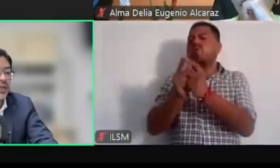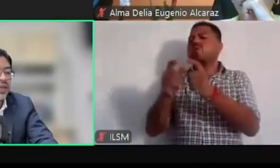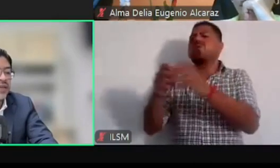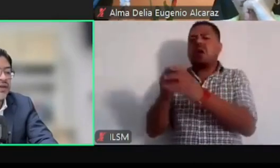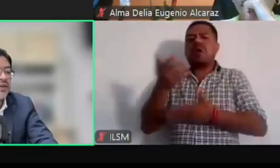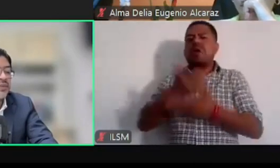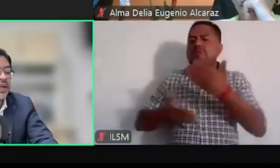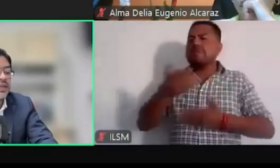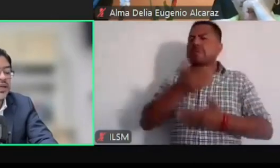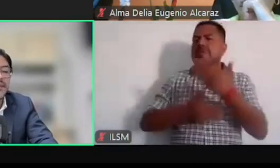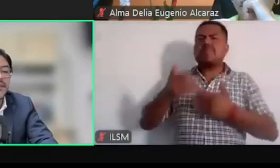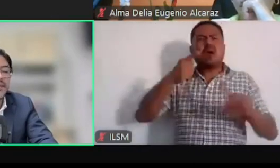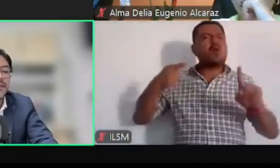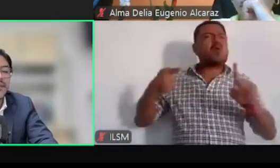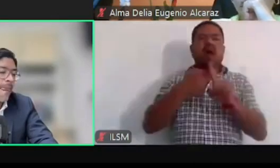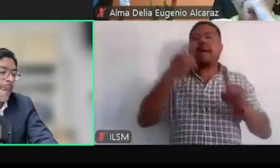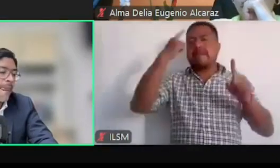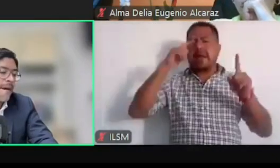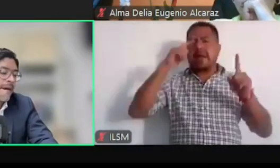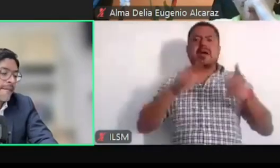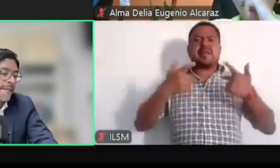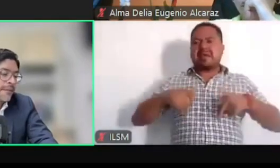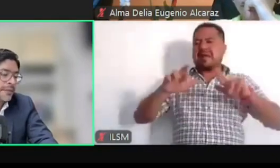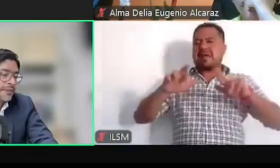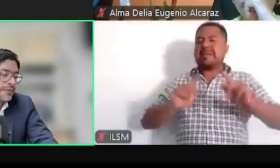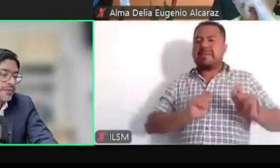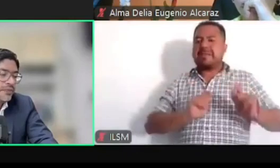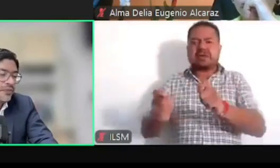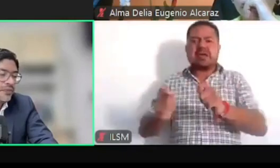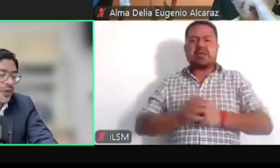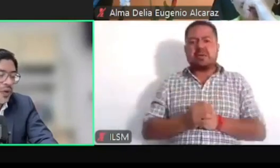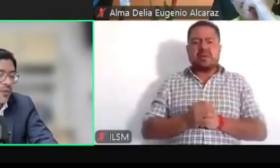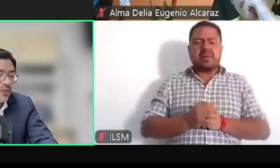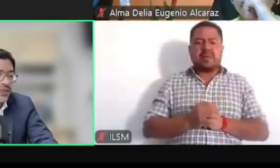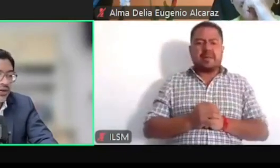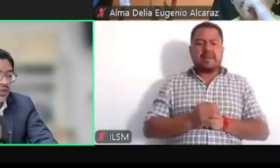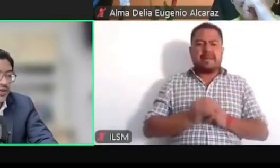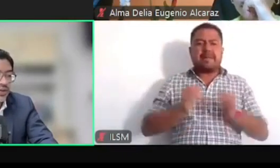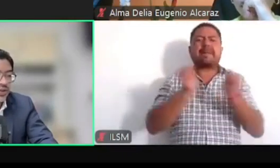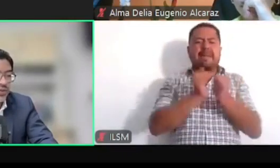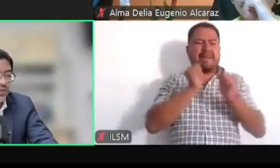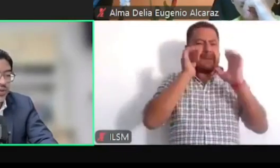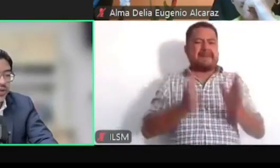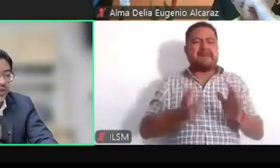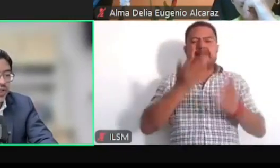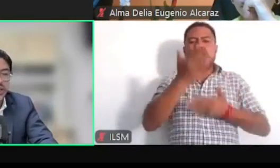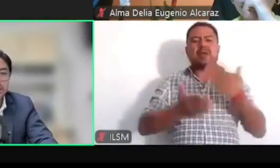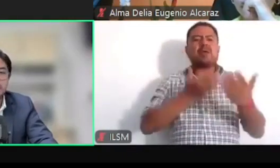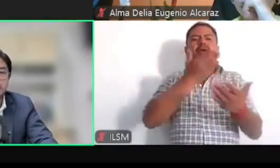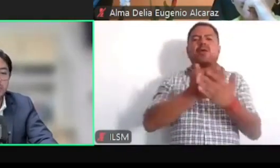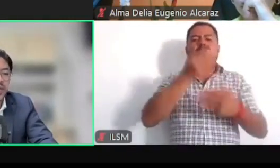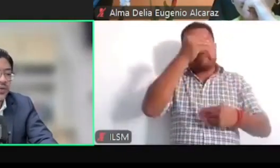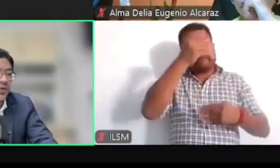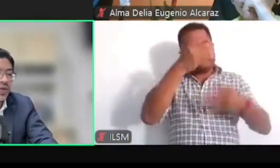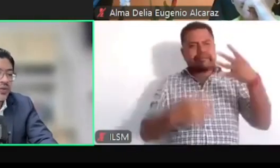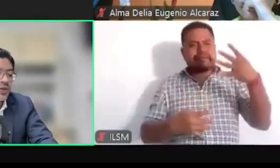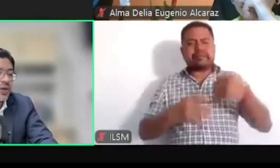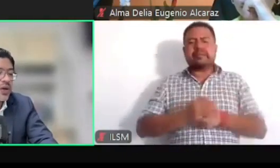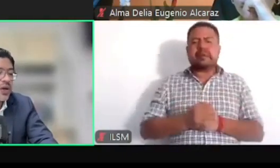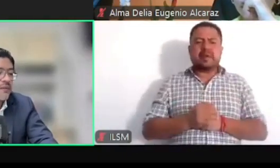una identidad fin para ser representados con base en lo expuesto se Proponen los siguientes puntos